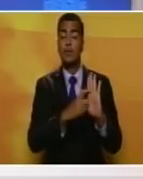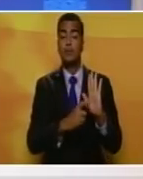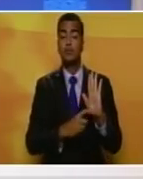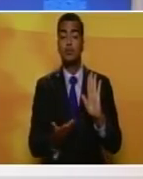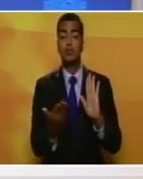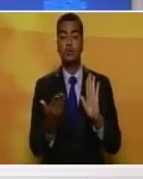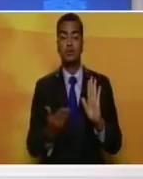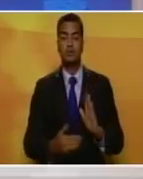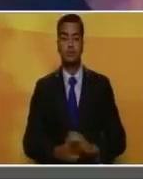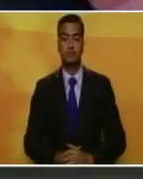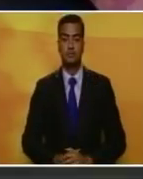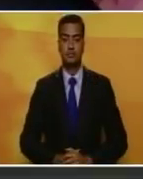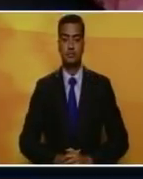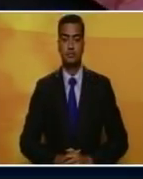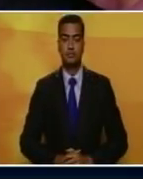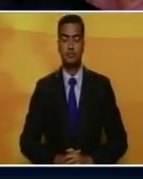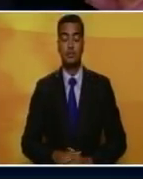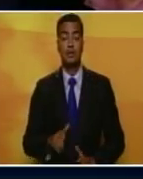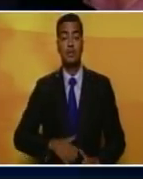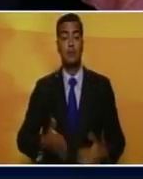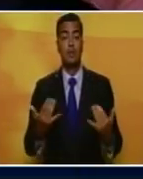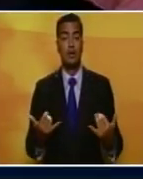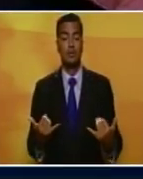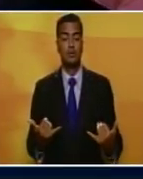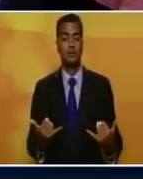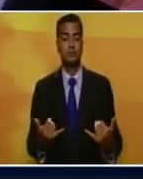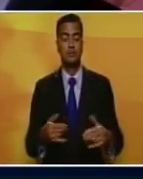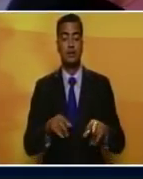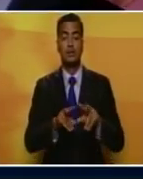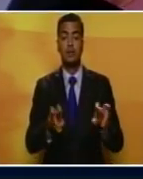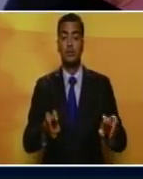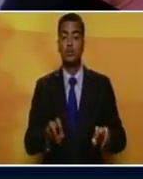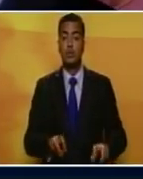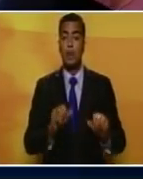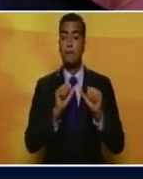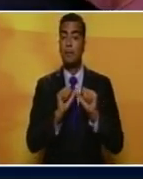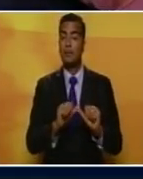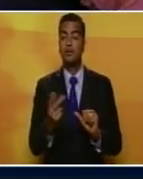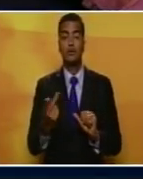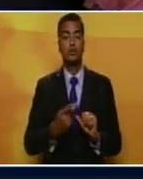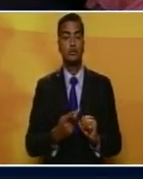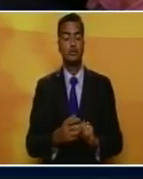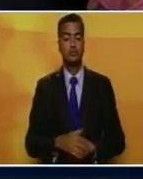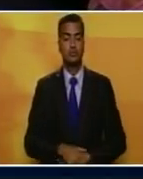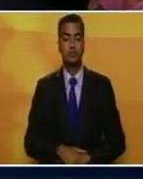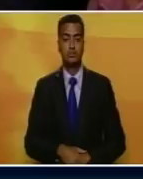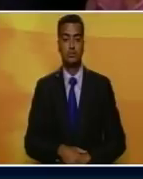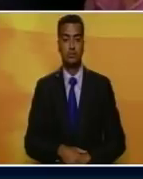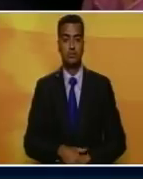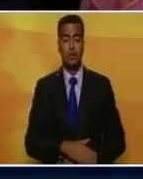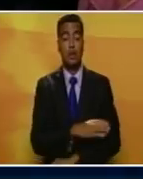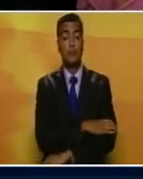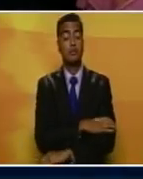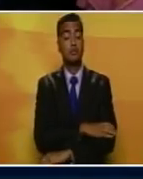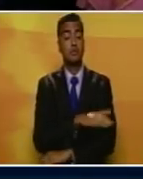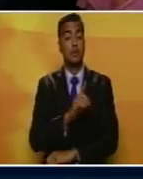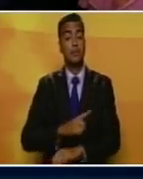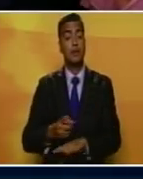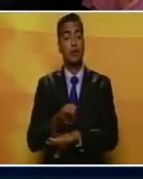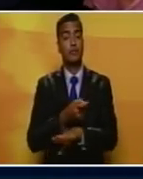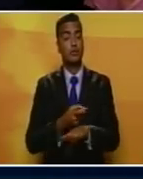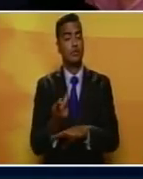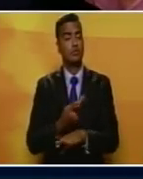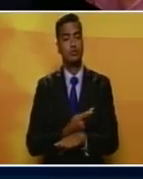por acordar. Estamos en este momento en reuniones bilaterales con la delegación de la